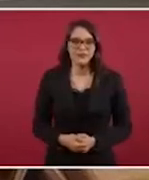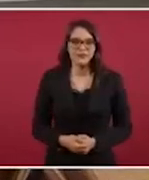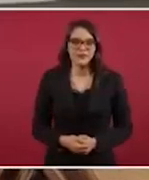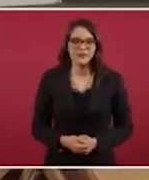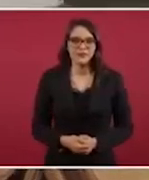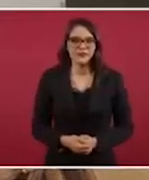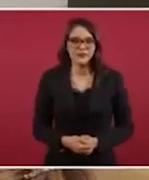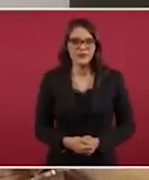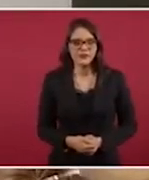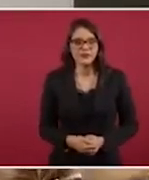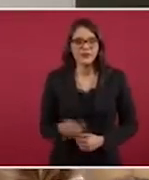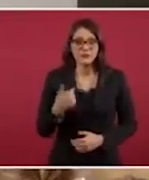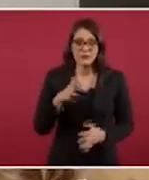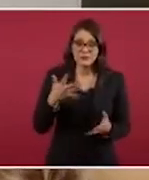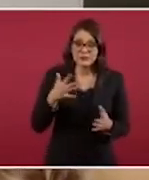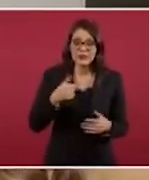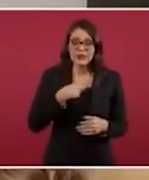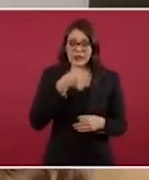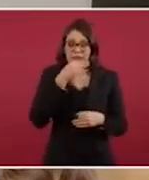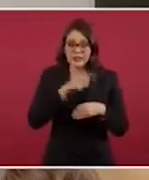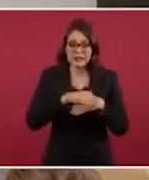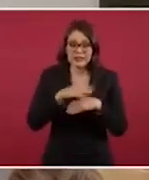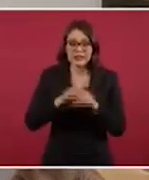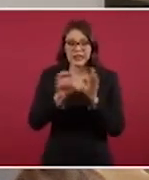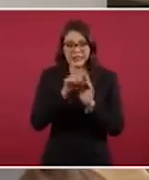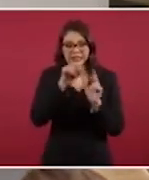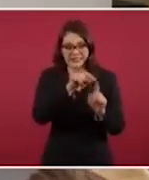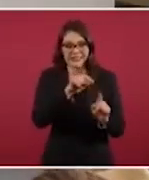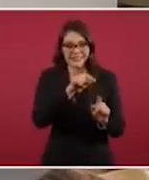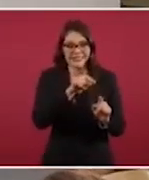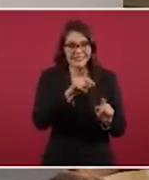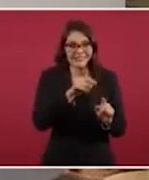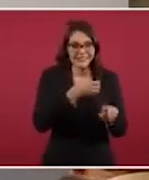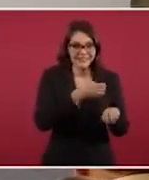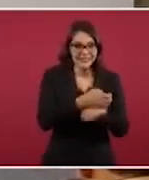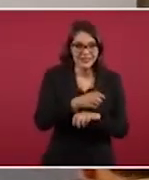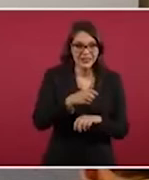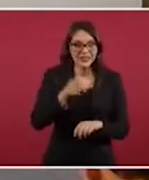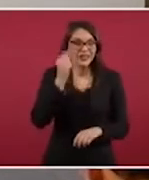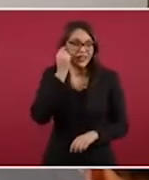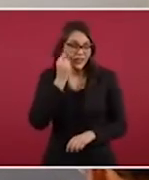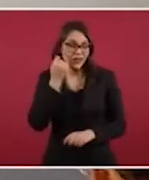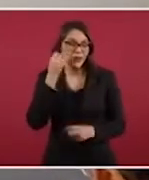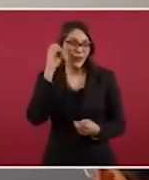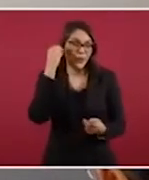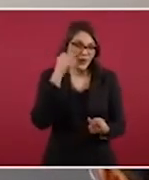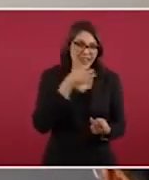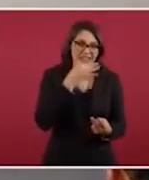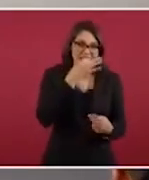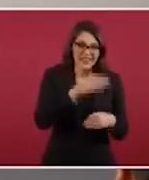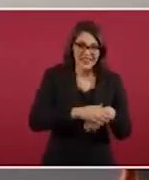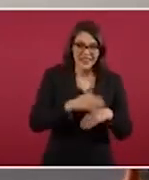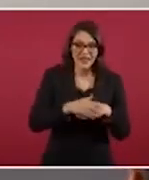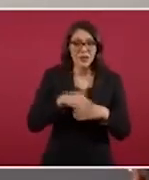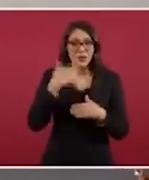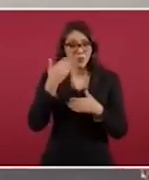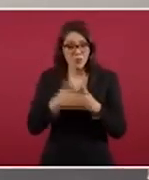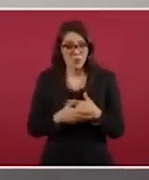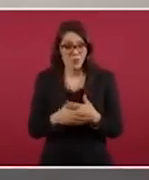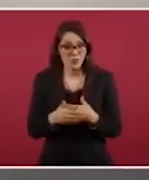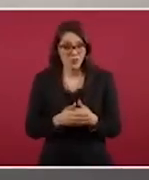les adelanto en el caso de guerrero en el caso de oaxaca que se va a aplicar en